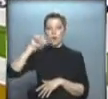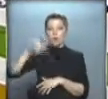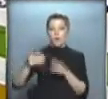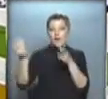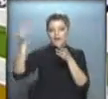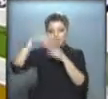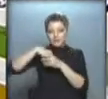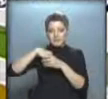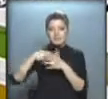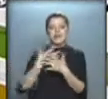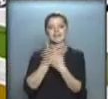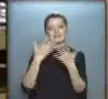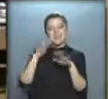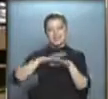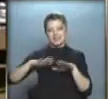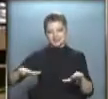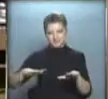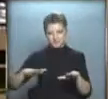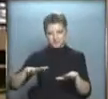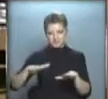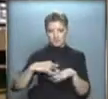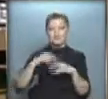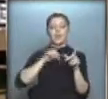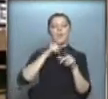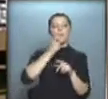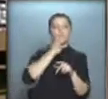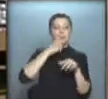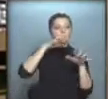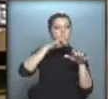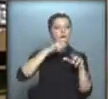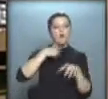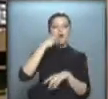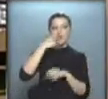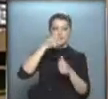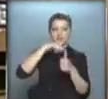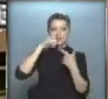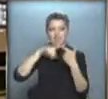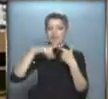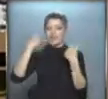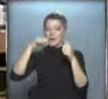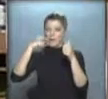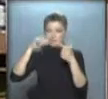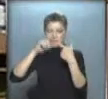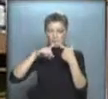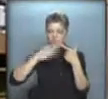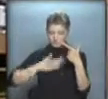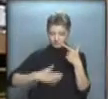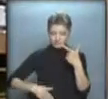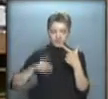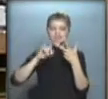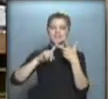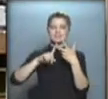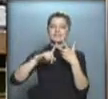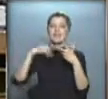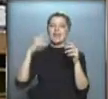mayores gastos en rubros como esparcimiento gastronomía artículos deportivos bazares o regalos entre otros el